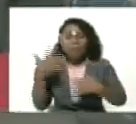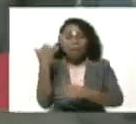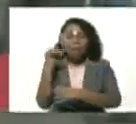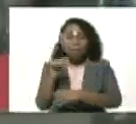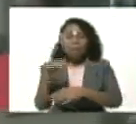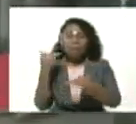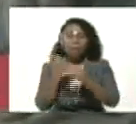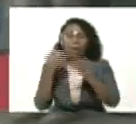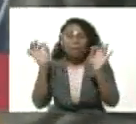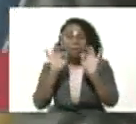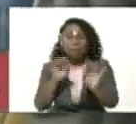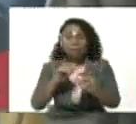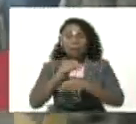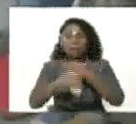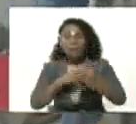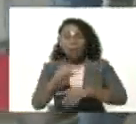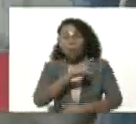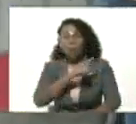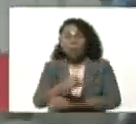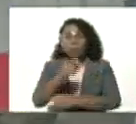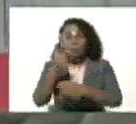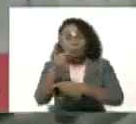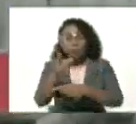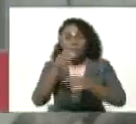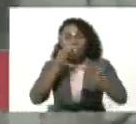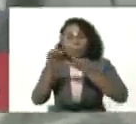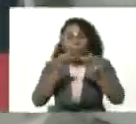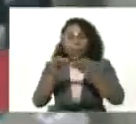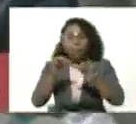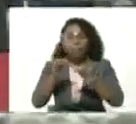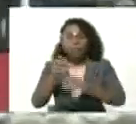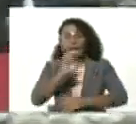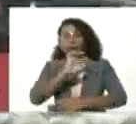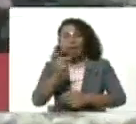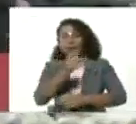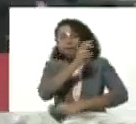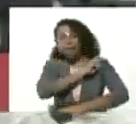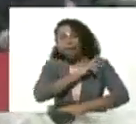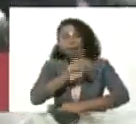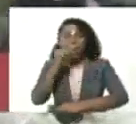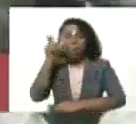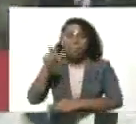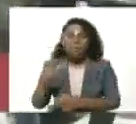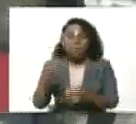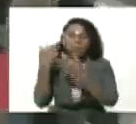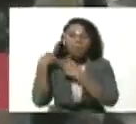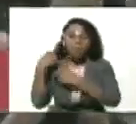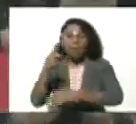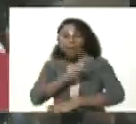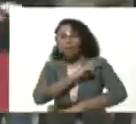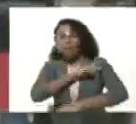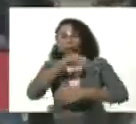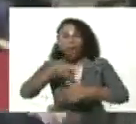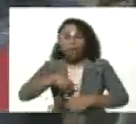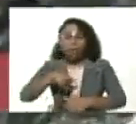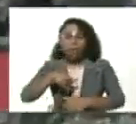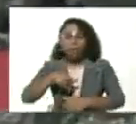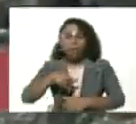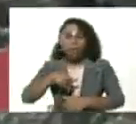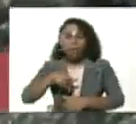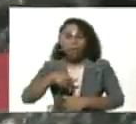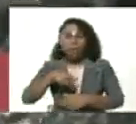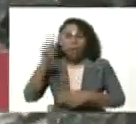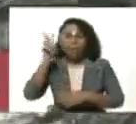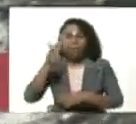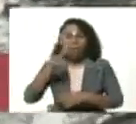igual manera, bueno, el cumplimiento de su orden de colocar al general de división Zulbarán como jefe aquí en el